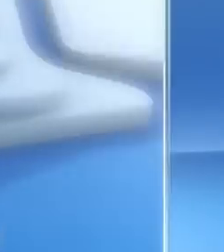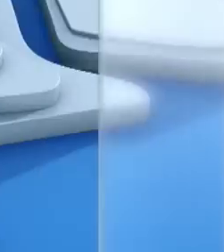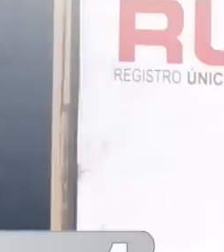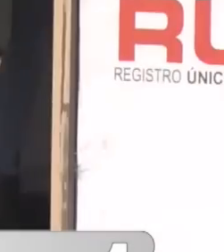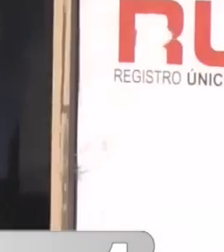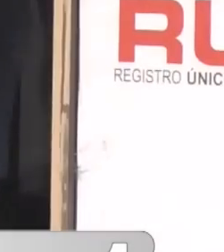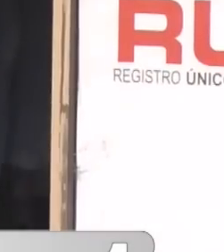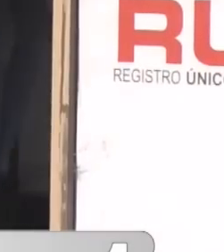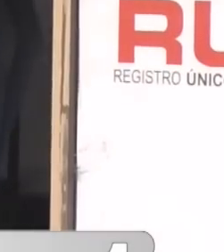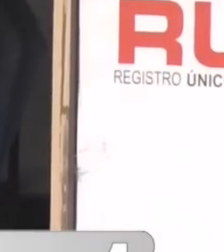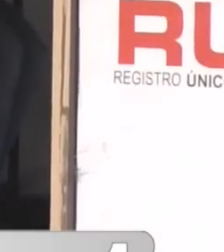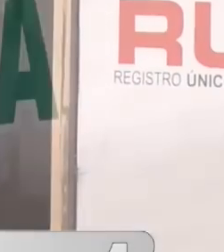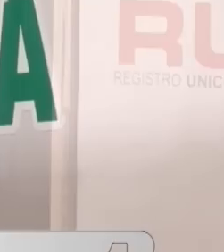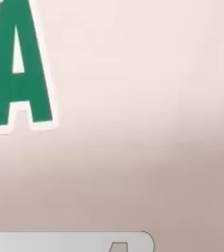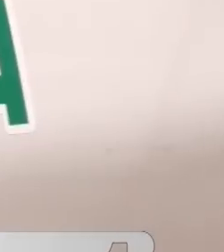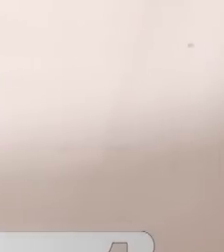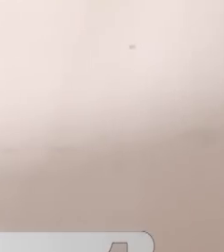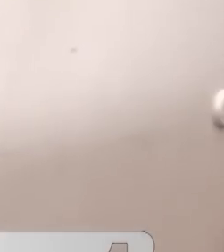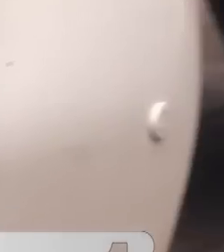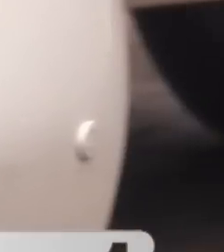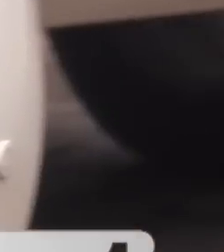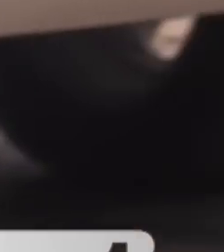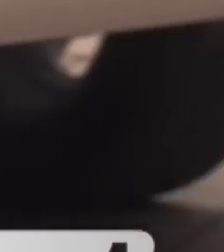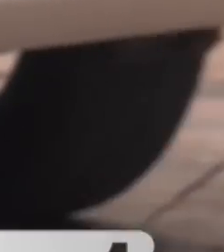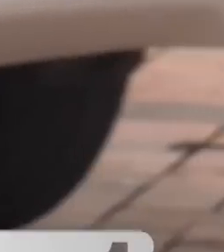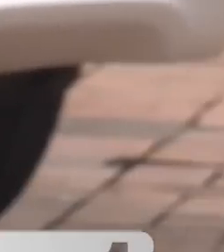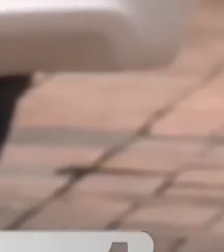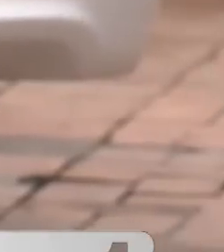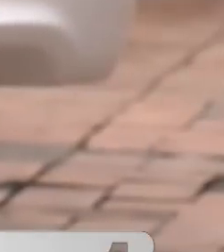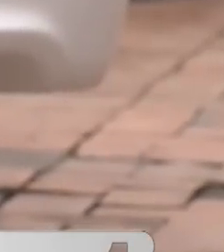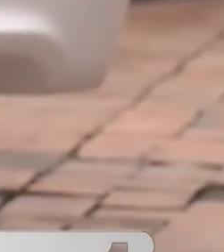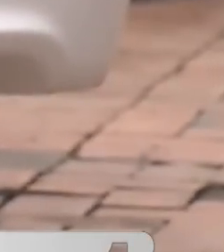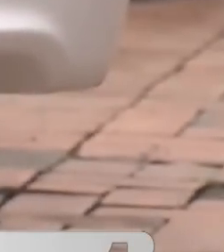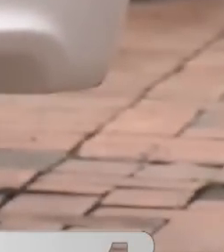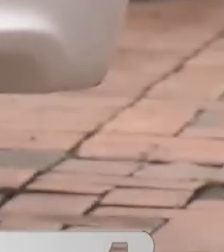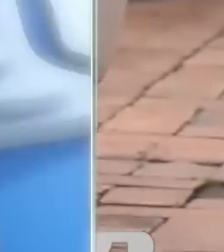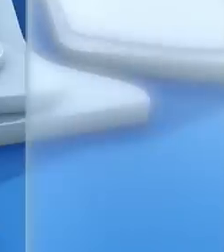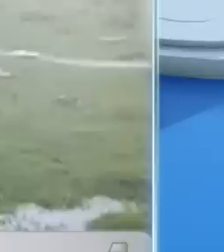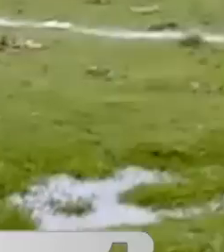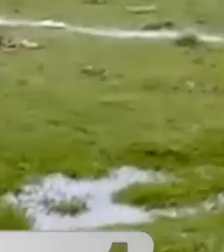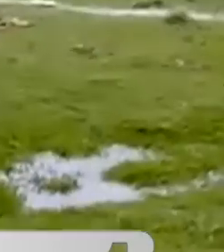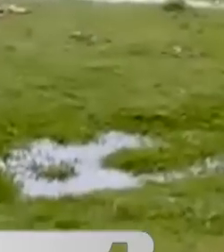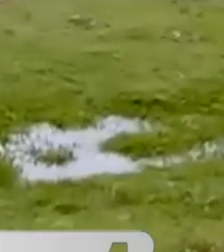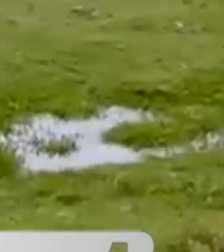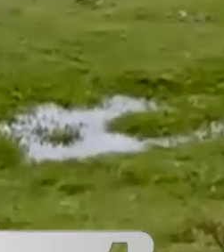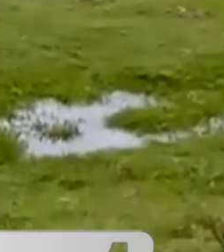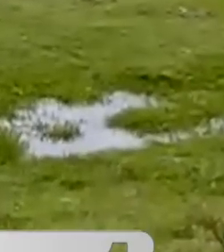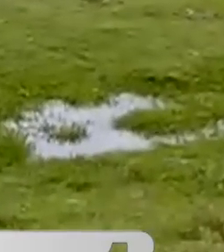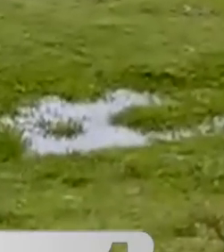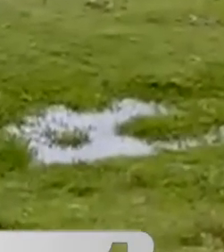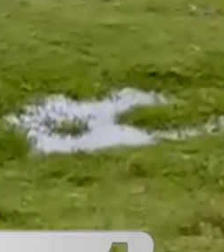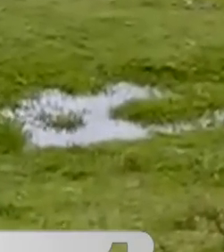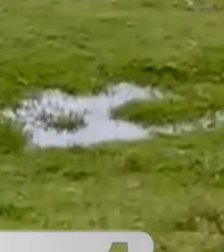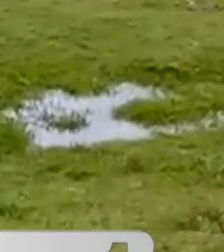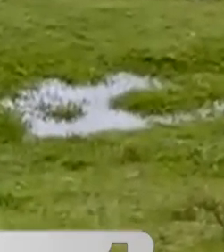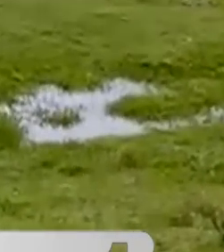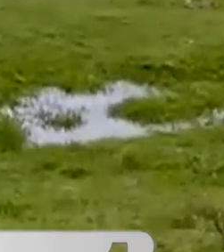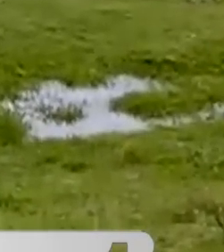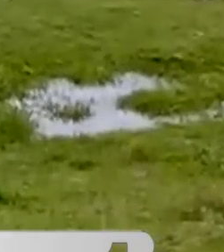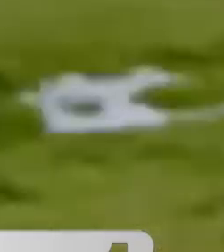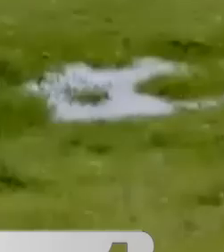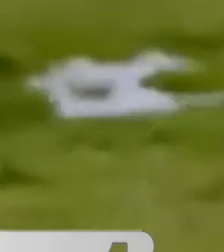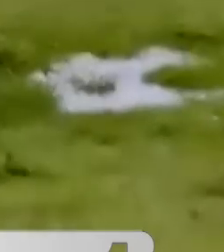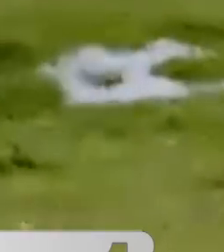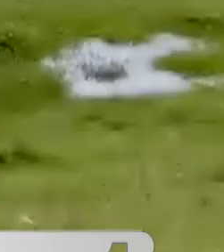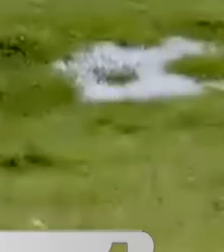árbol. Sanciones contra 17 escuelas de enseñanza de conducción. Helicóptero aterriza de emergencia